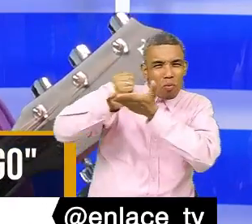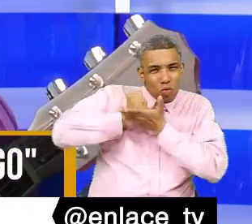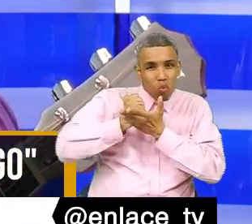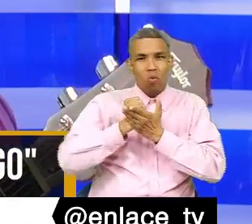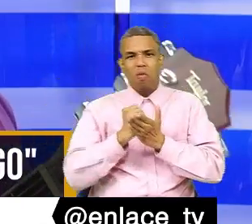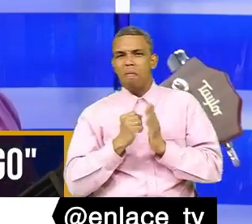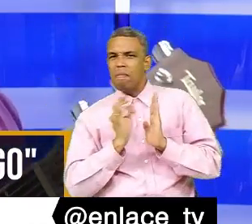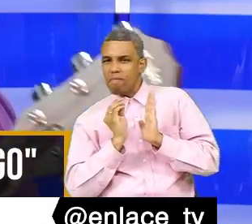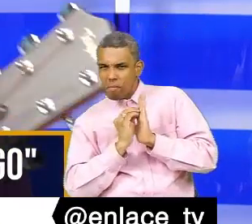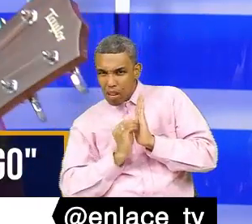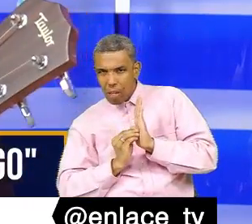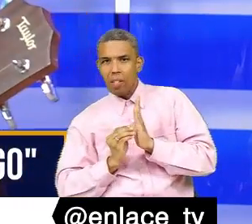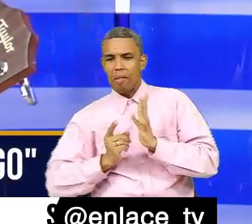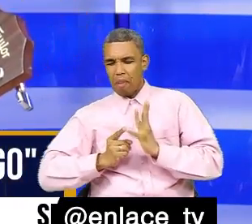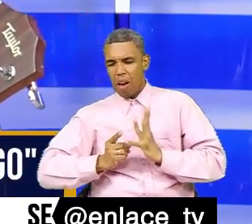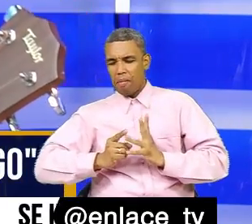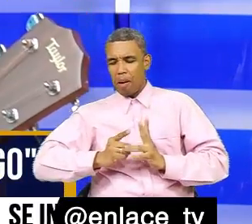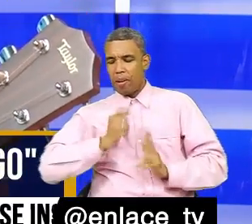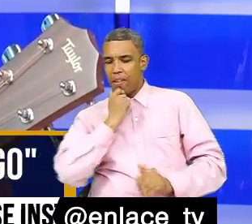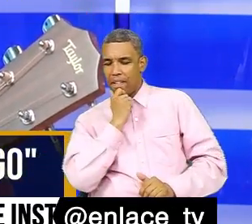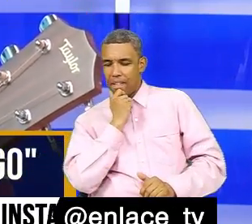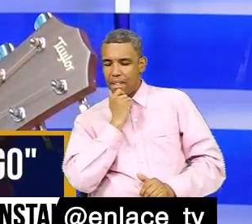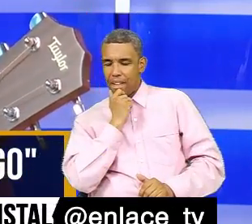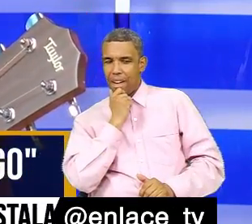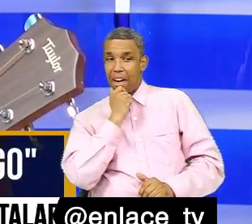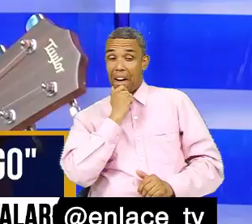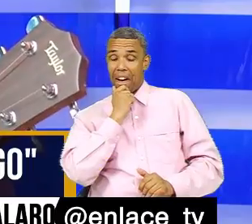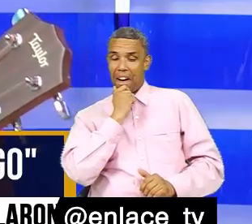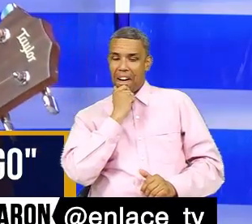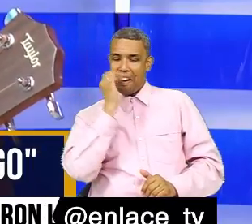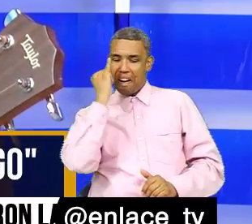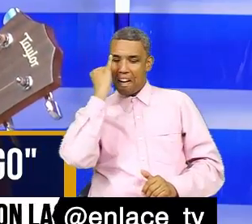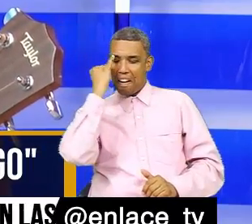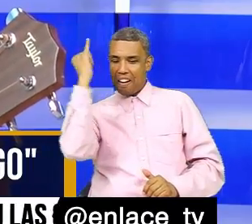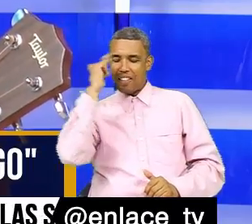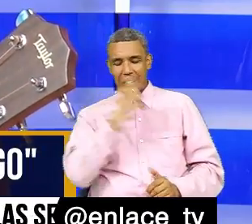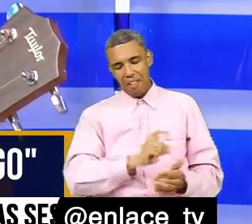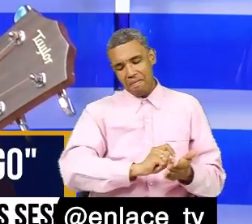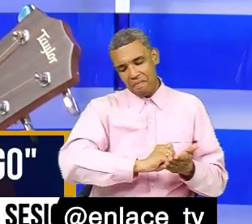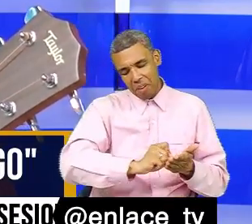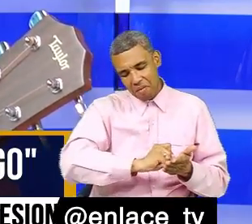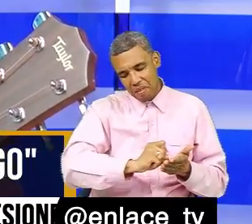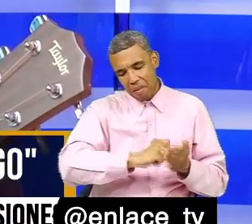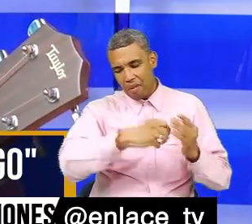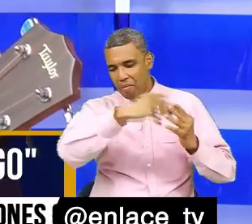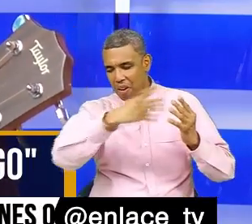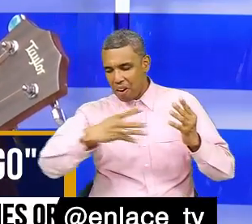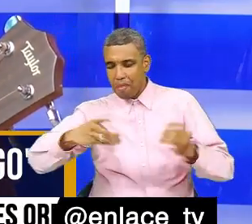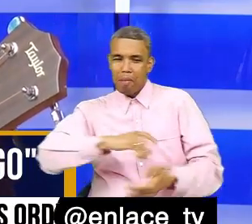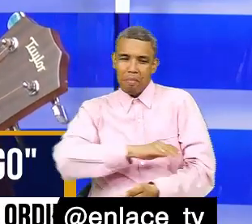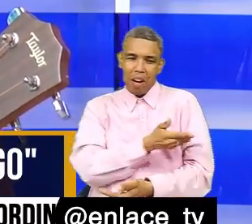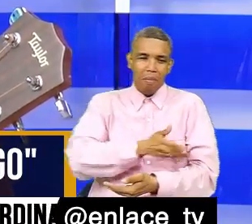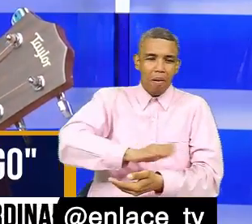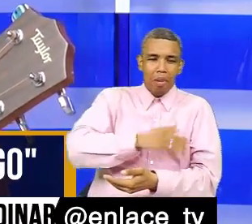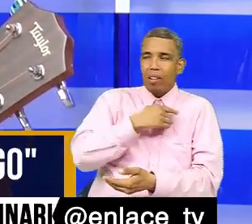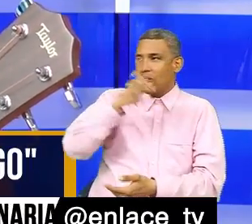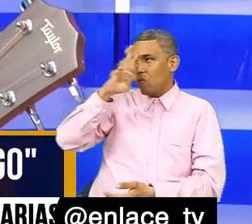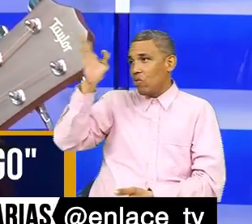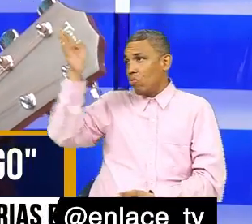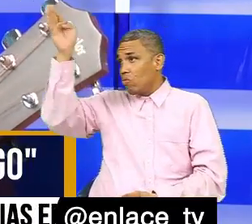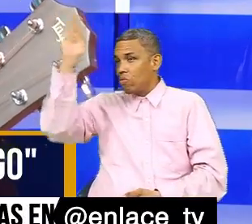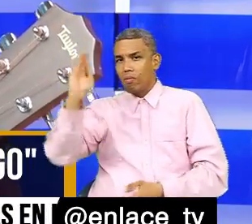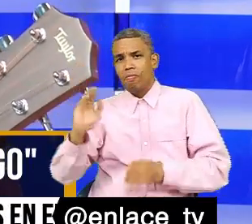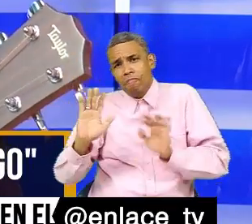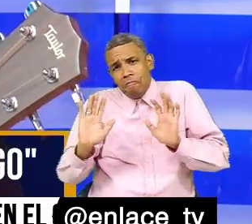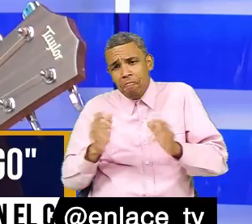muchas de amor, entre estas están estas 3 canciones que nacieron con experiencias vividas y pues